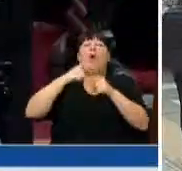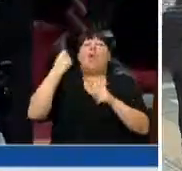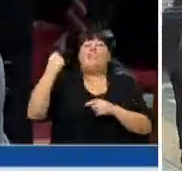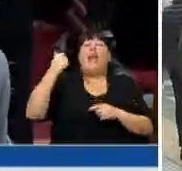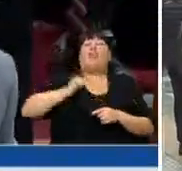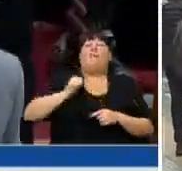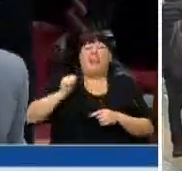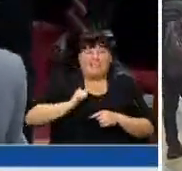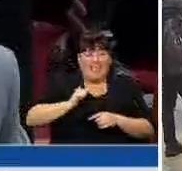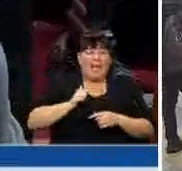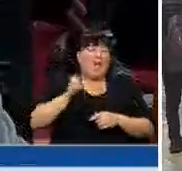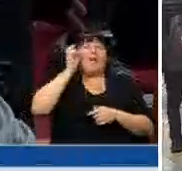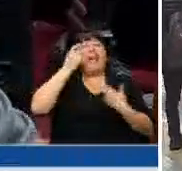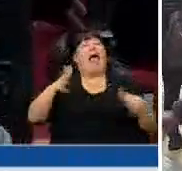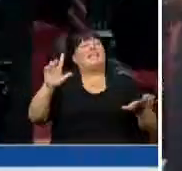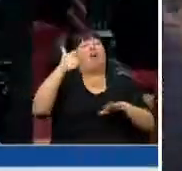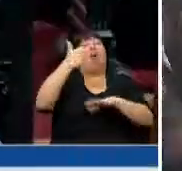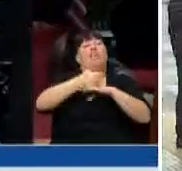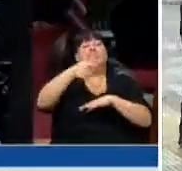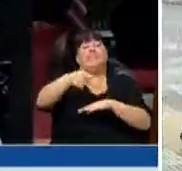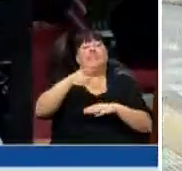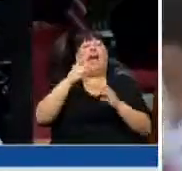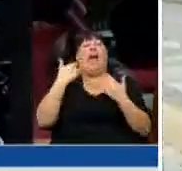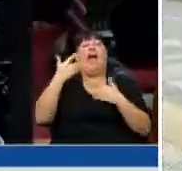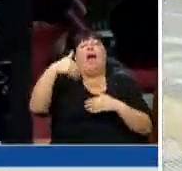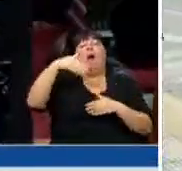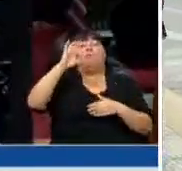militar Lamento que no esté el diputado